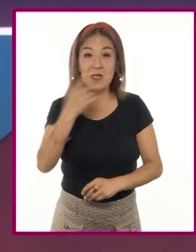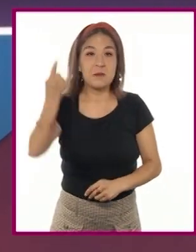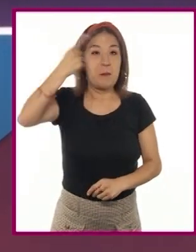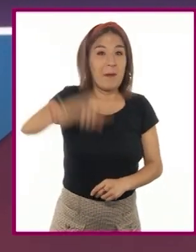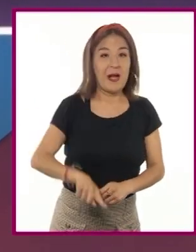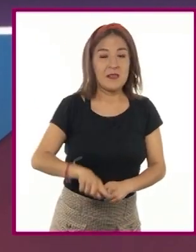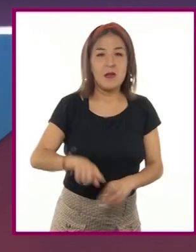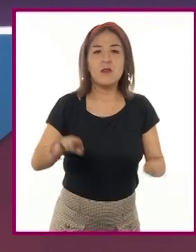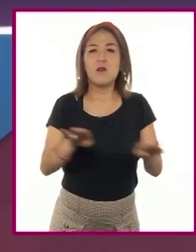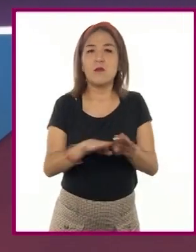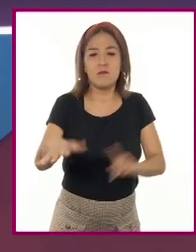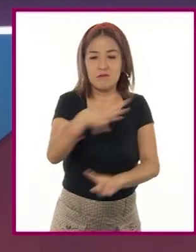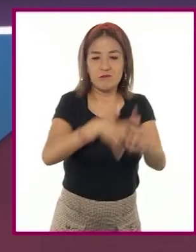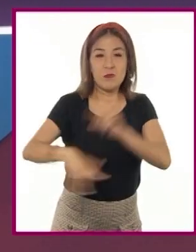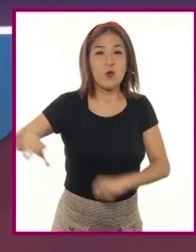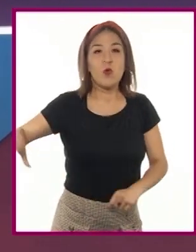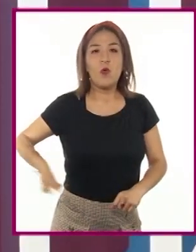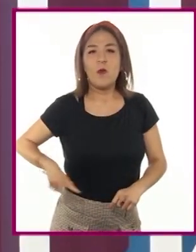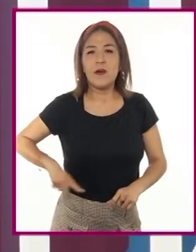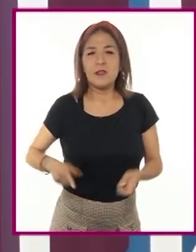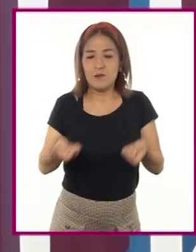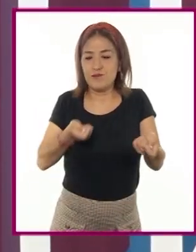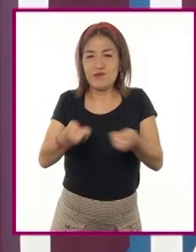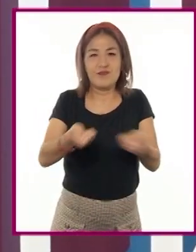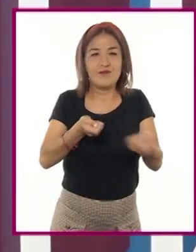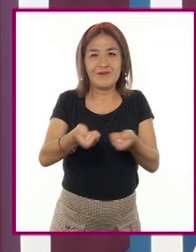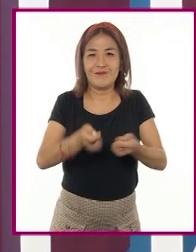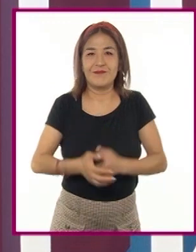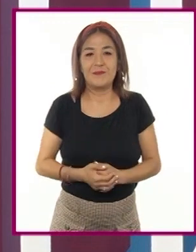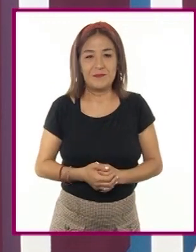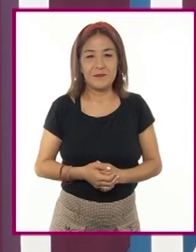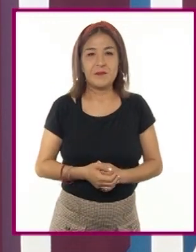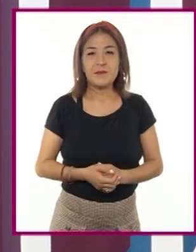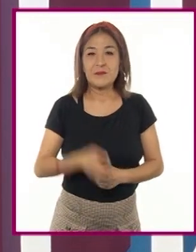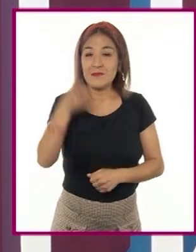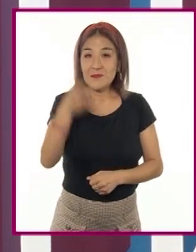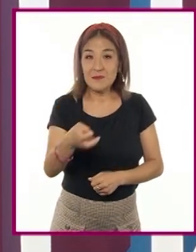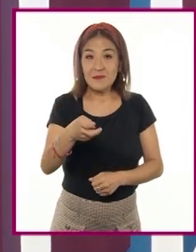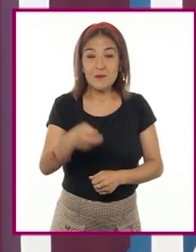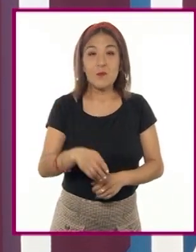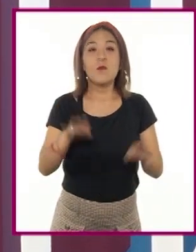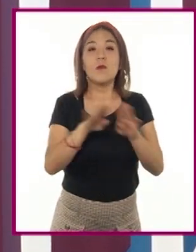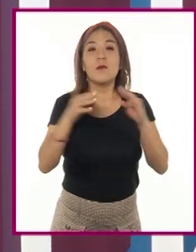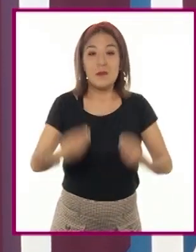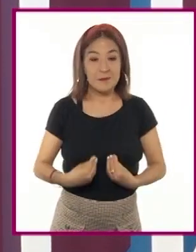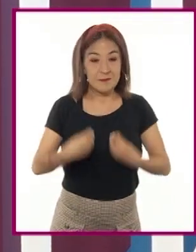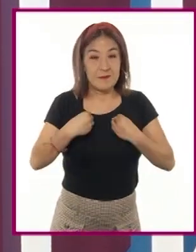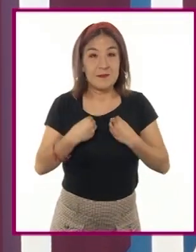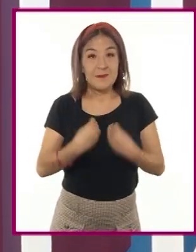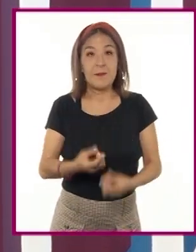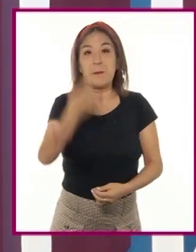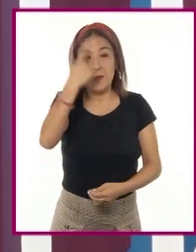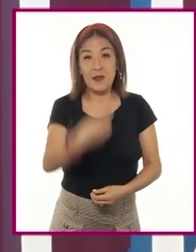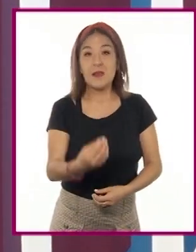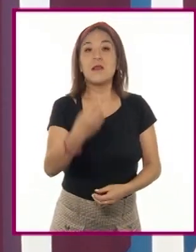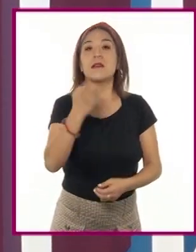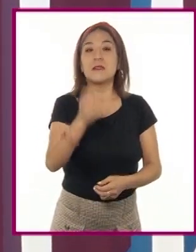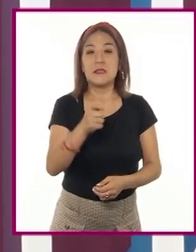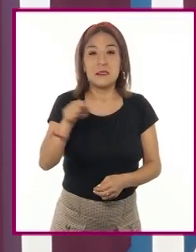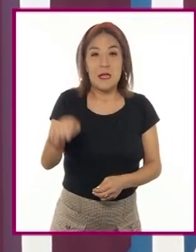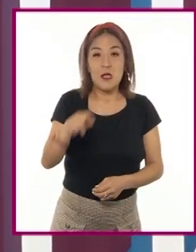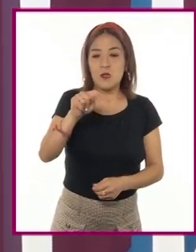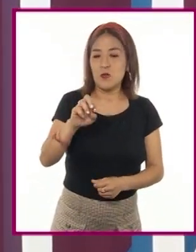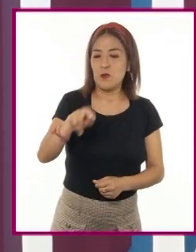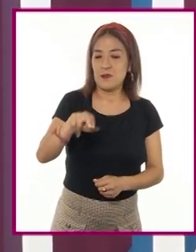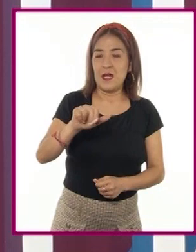gobierna, hace conquistas. Tan solo por nuestro sustento, tonacayotl, el